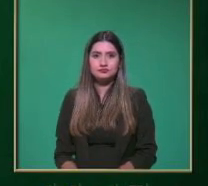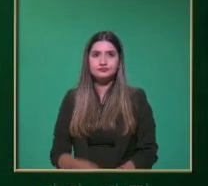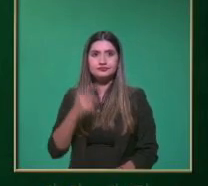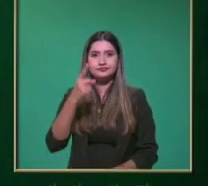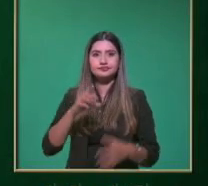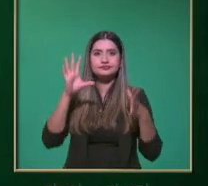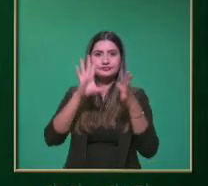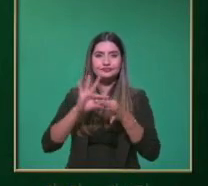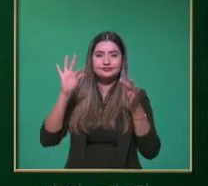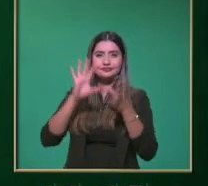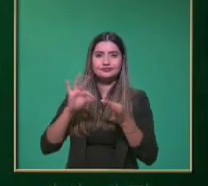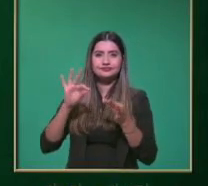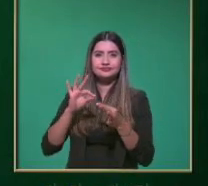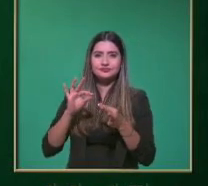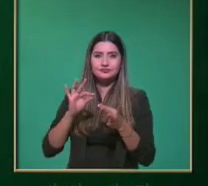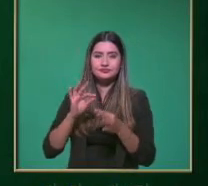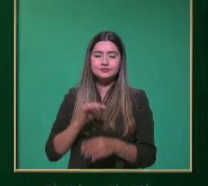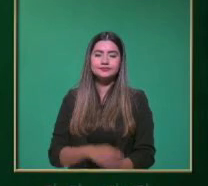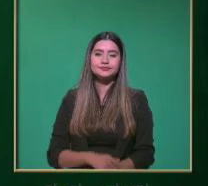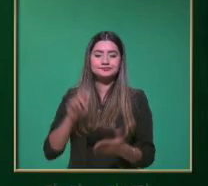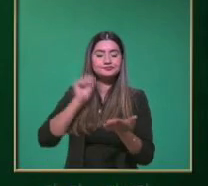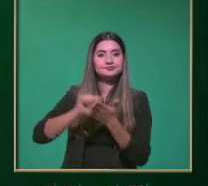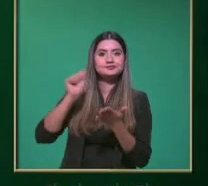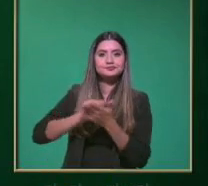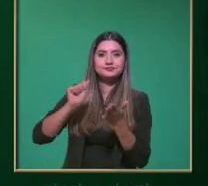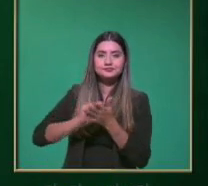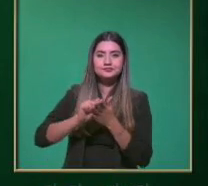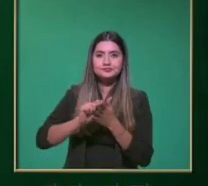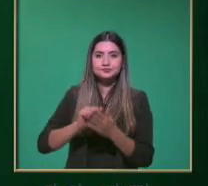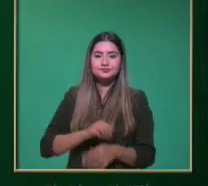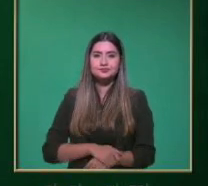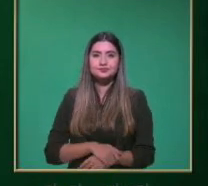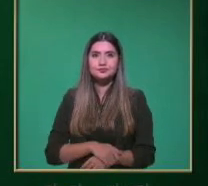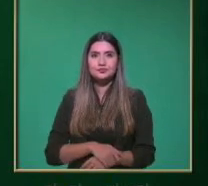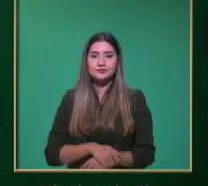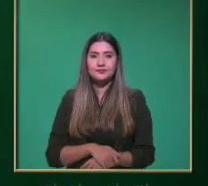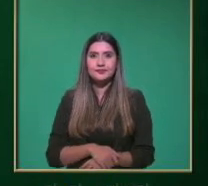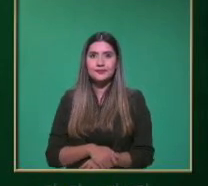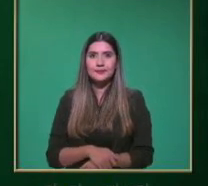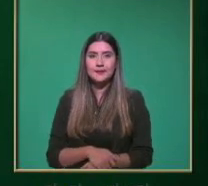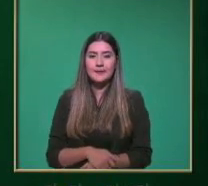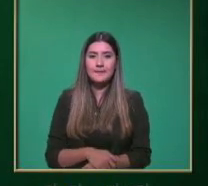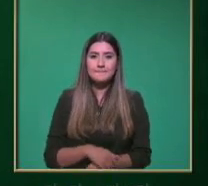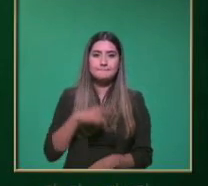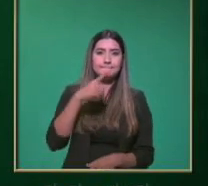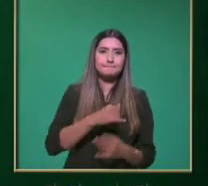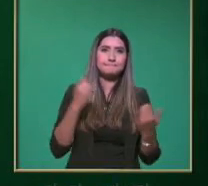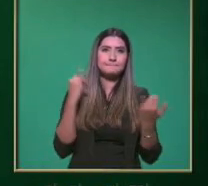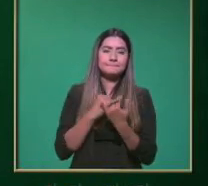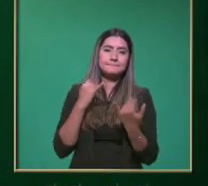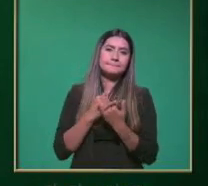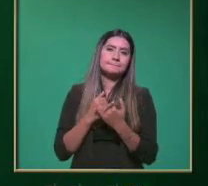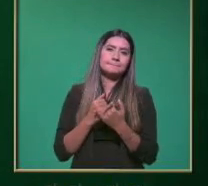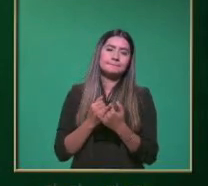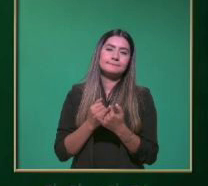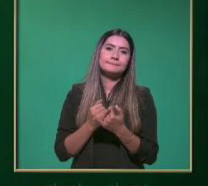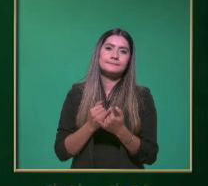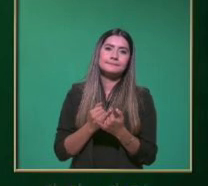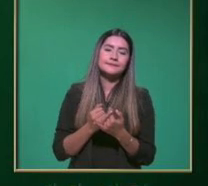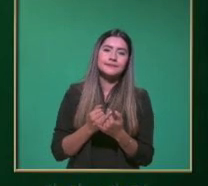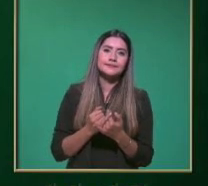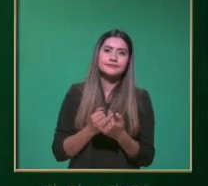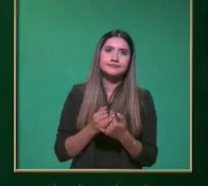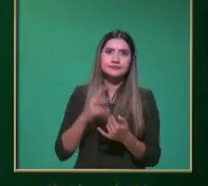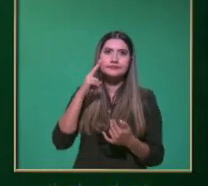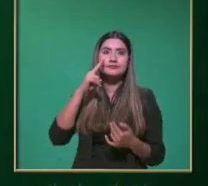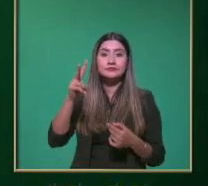diálogos. Muy bien, los diálogos es lo que ellos dicen y tú puedes ver ahí en lo que viene siendo cada una